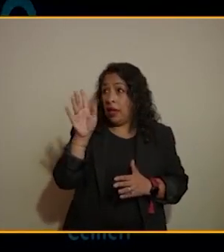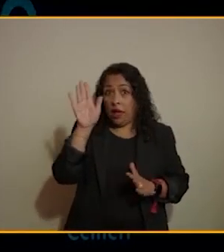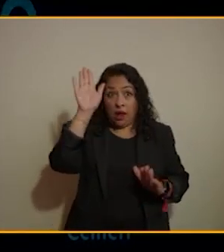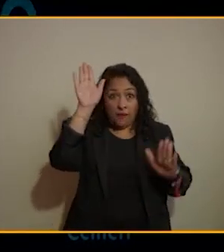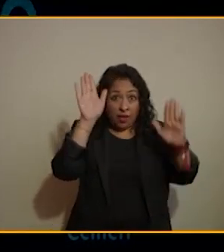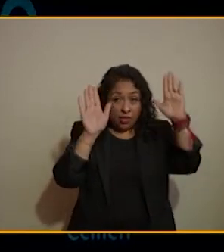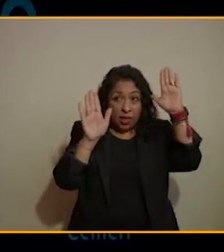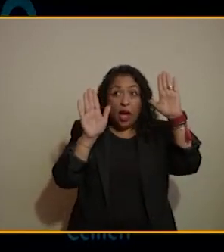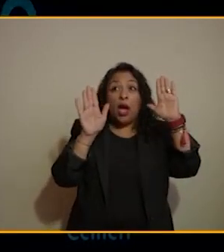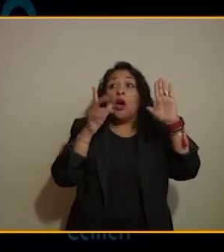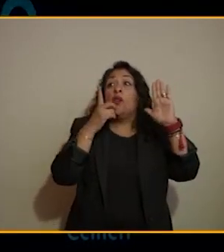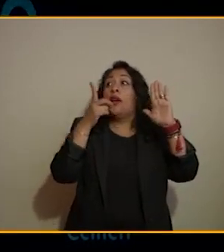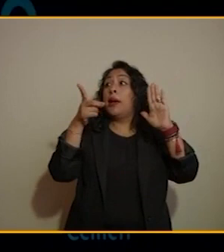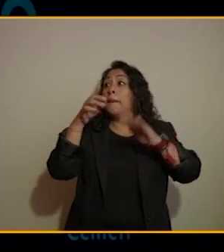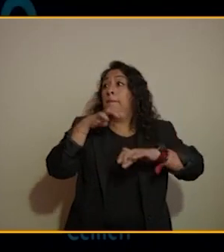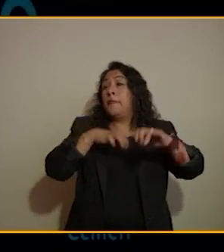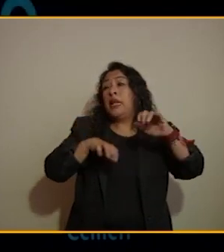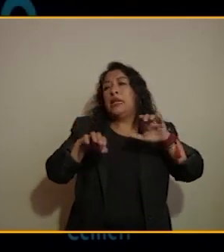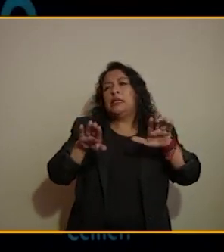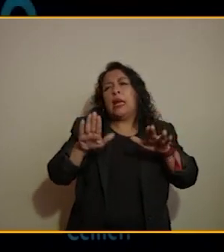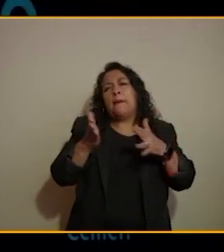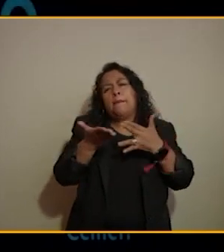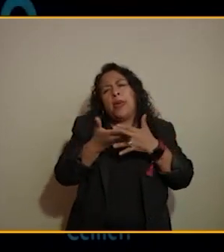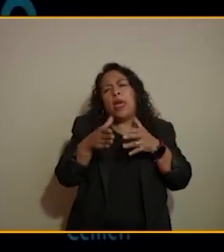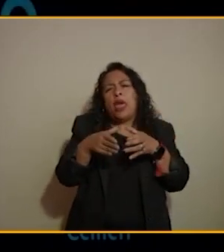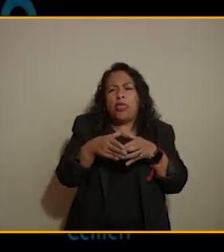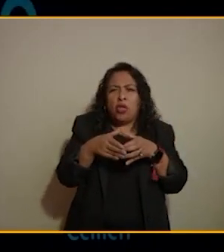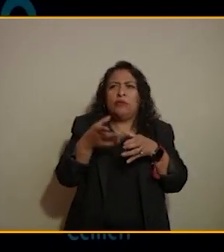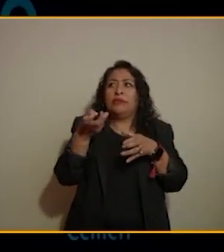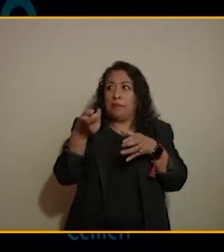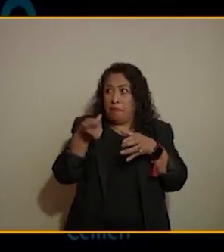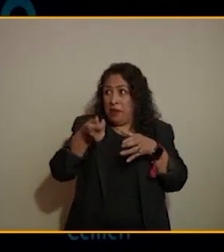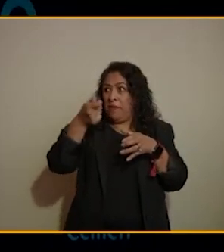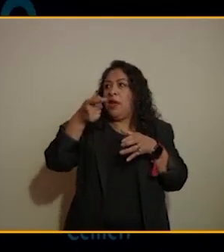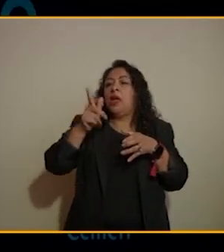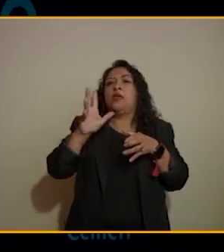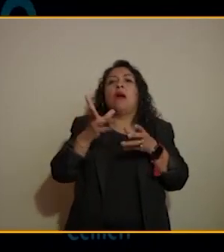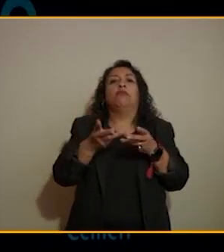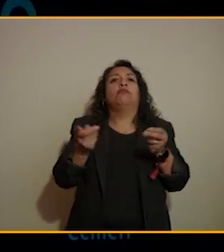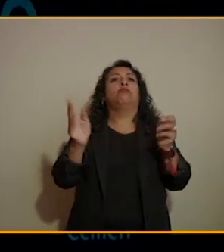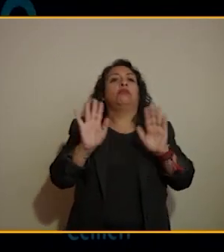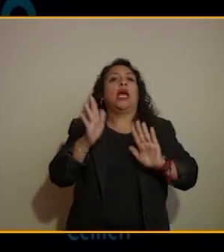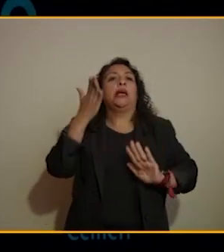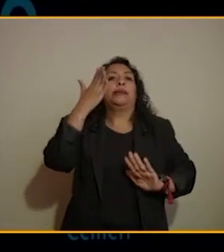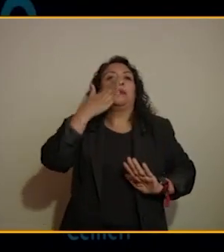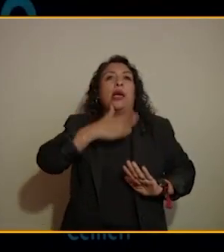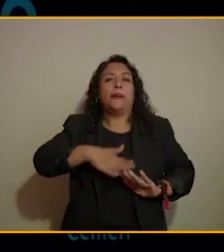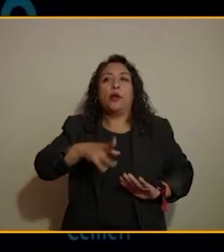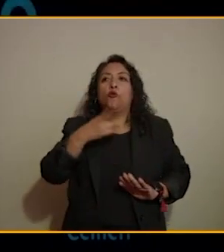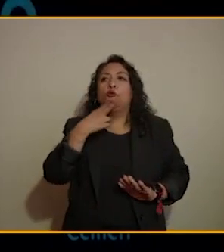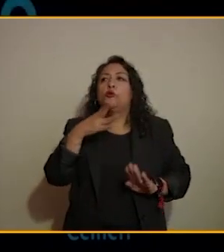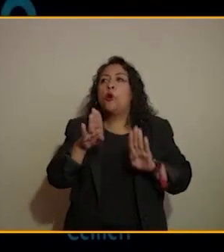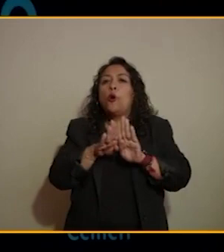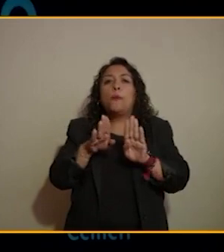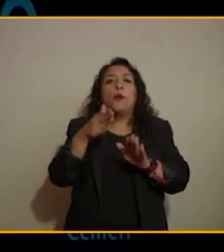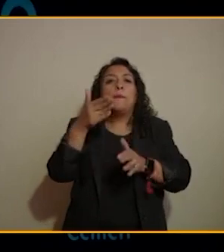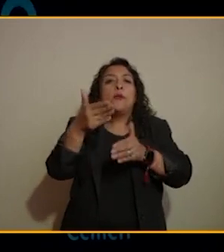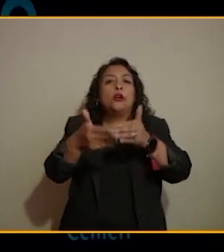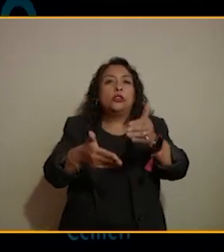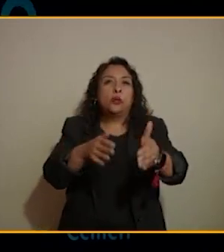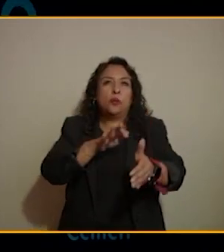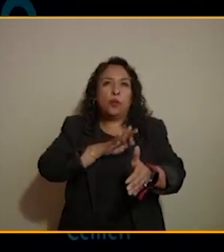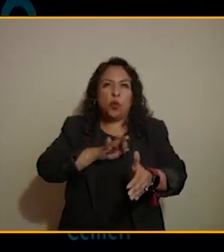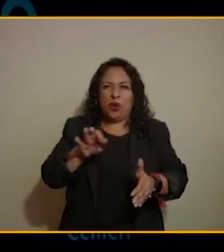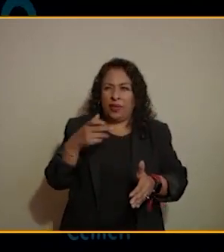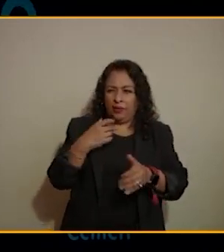mano y que dijeron que son empresas medianas, esta es la primer parte que ustedes tienen resuelta. La implementación de procesos que les permiten